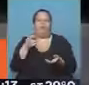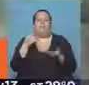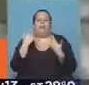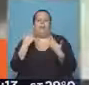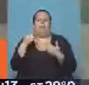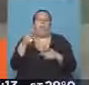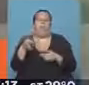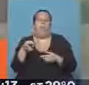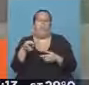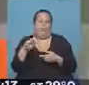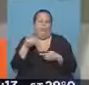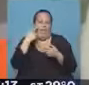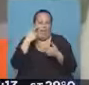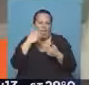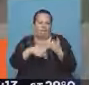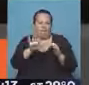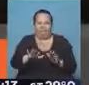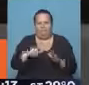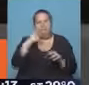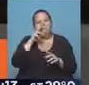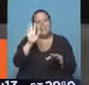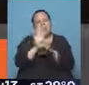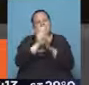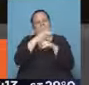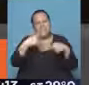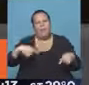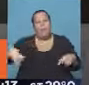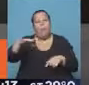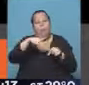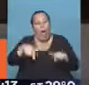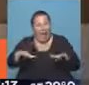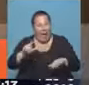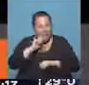de pasar unos días viendo cine en una ciudad como